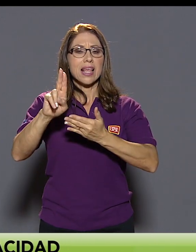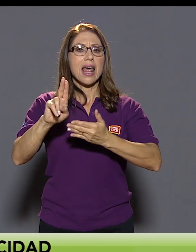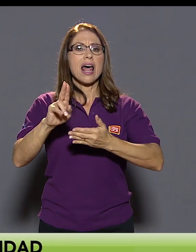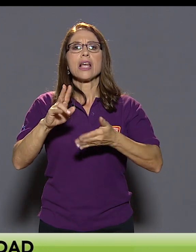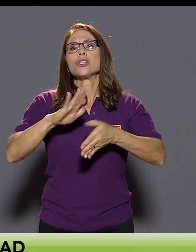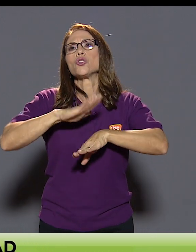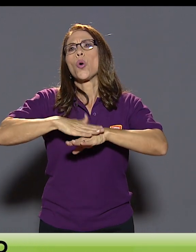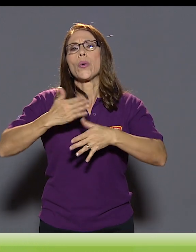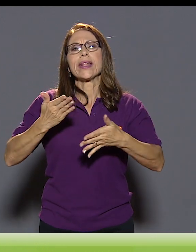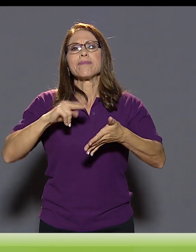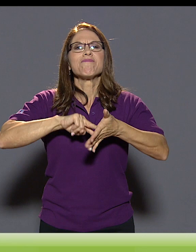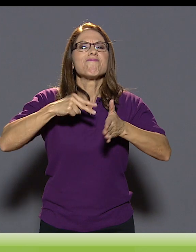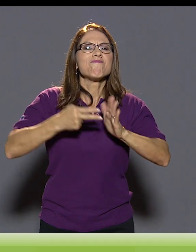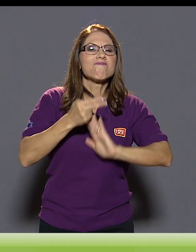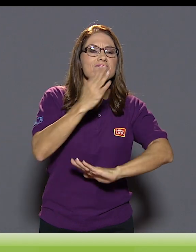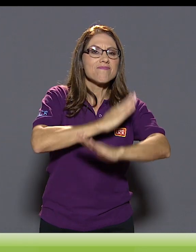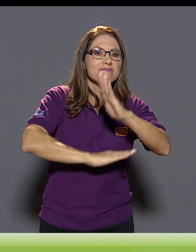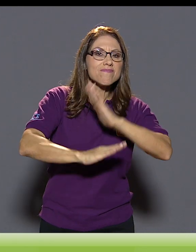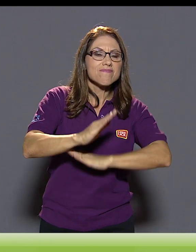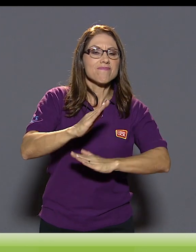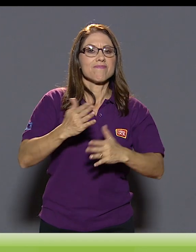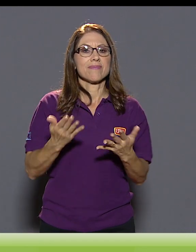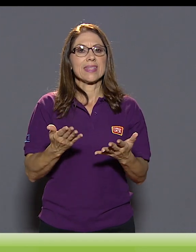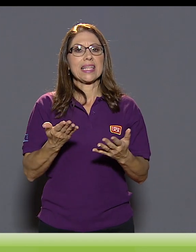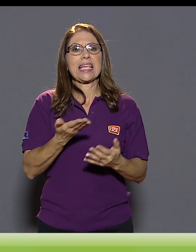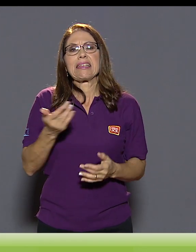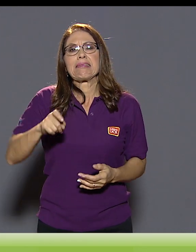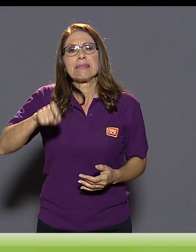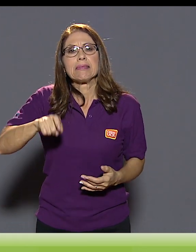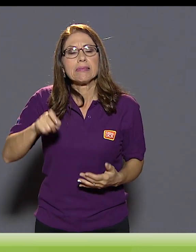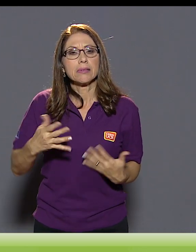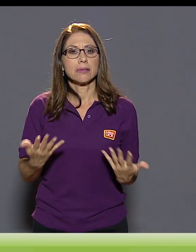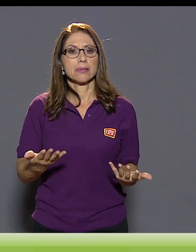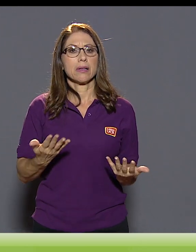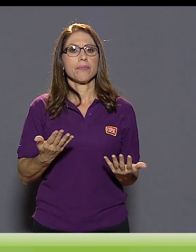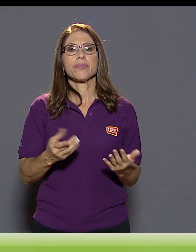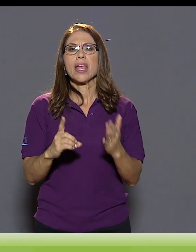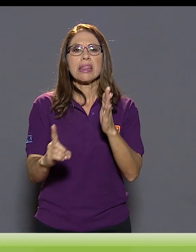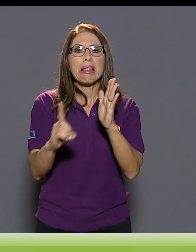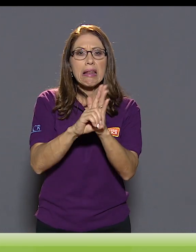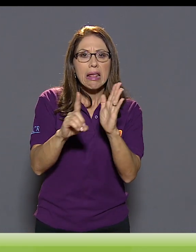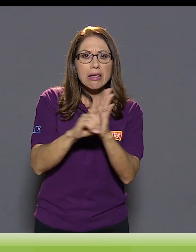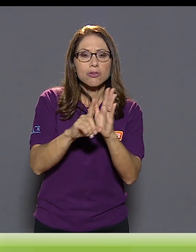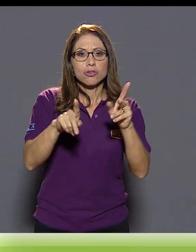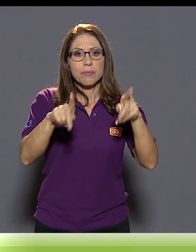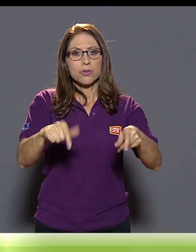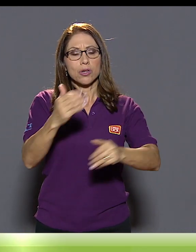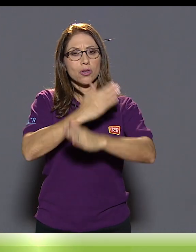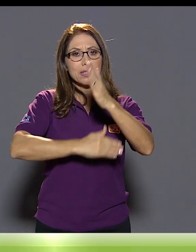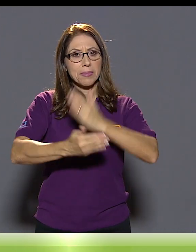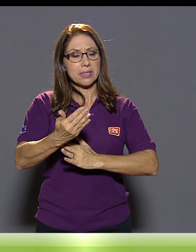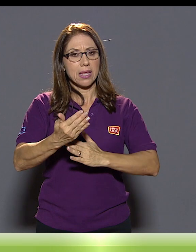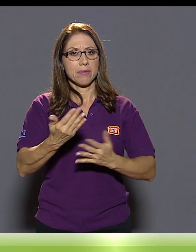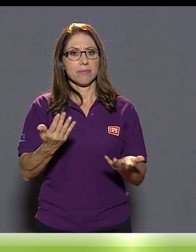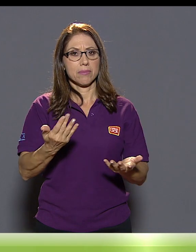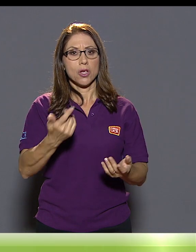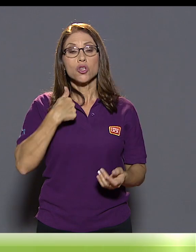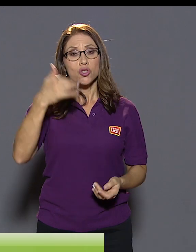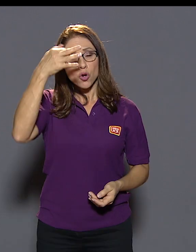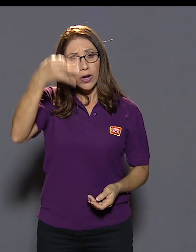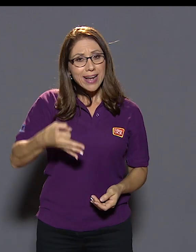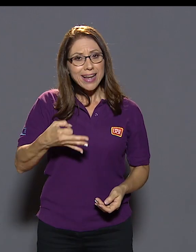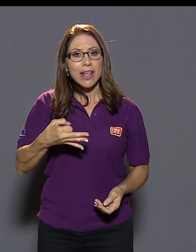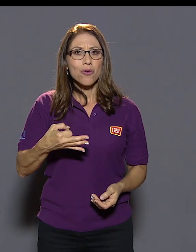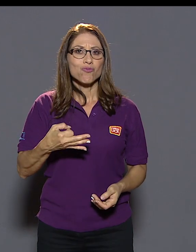universitaria acerca de qué es discapacidad, qué implica, acerca de derechos de personas con discapacidad. Entonces yo creo que